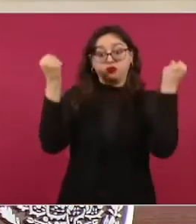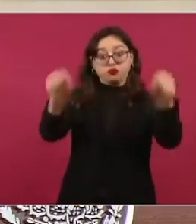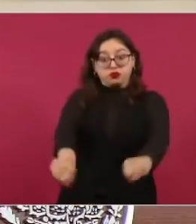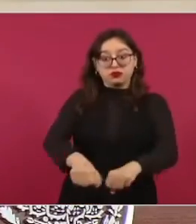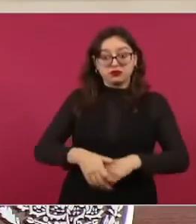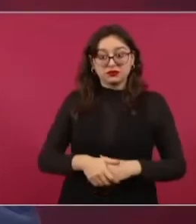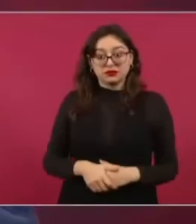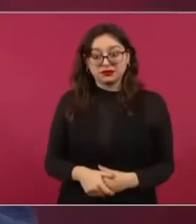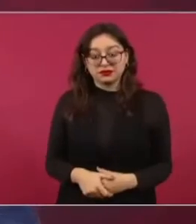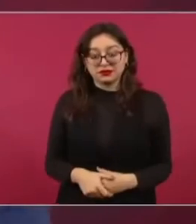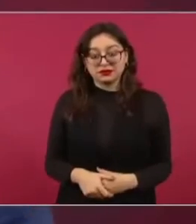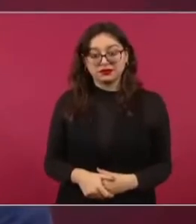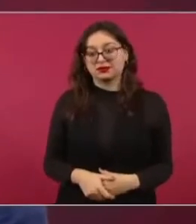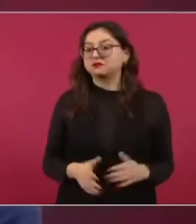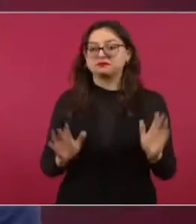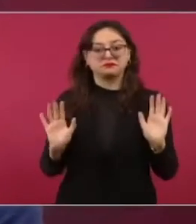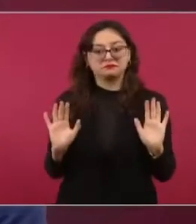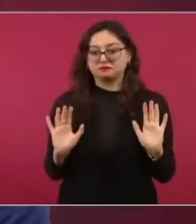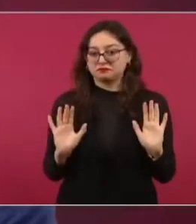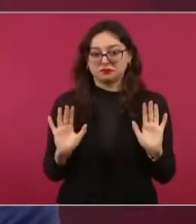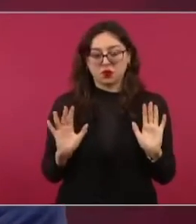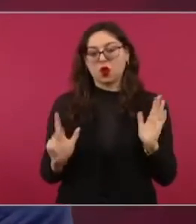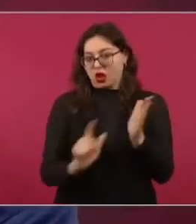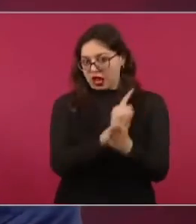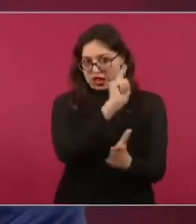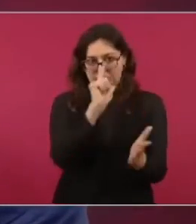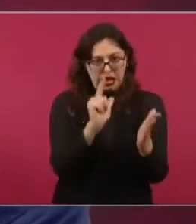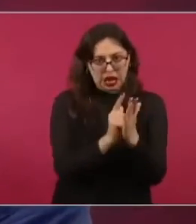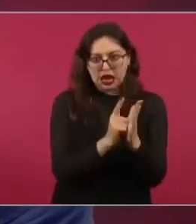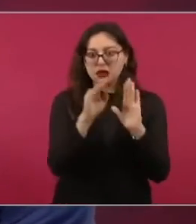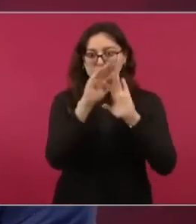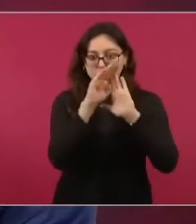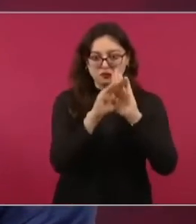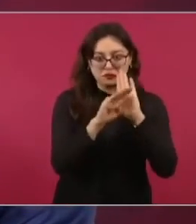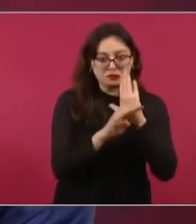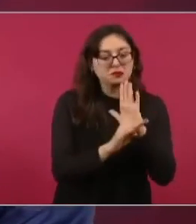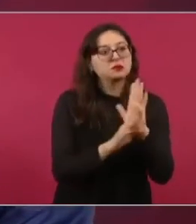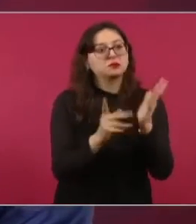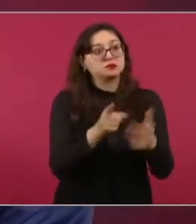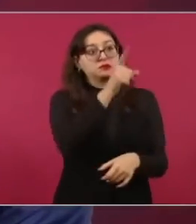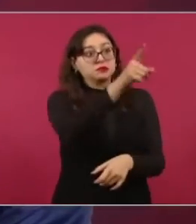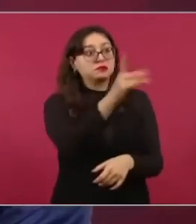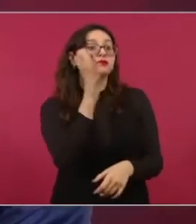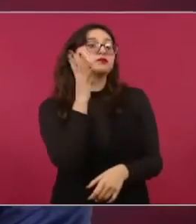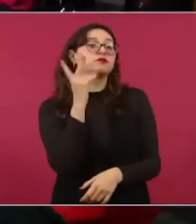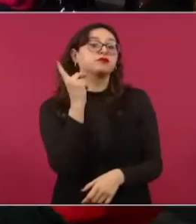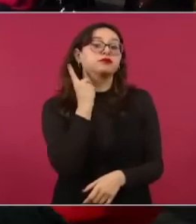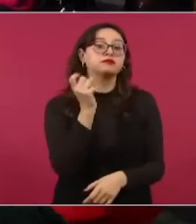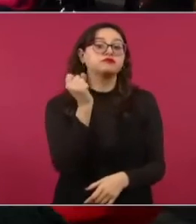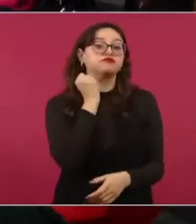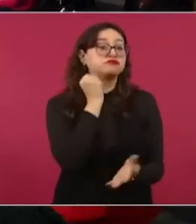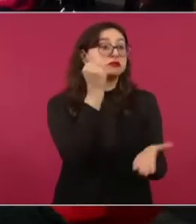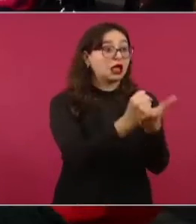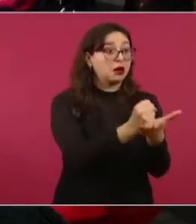¿sí?, como corresponde legalmente a la Suprema Corte.